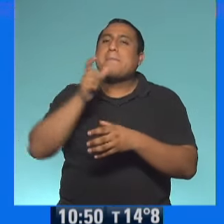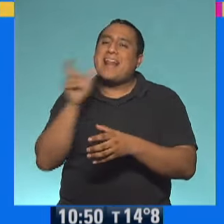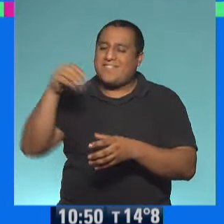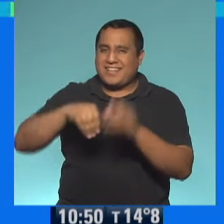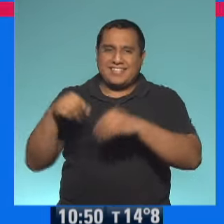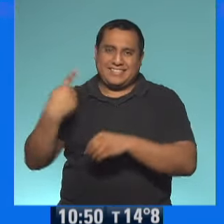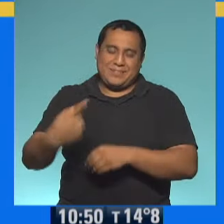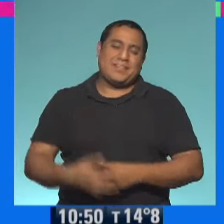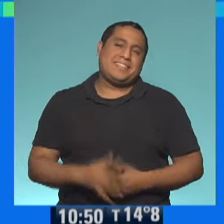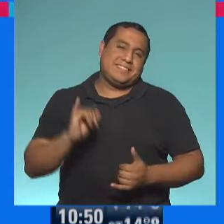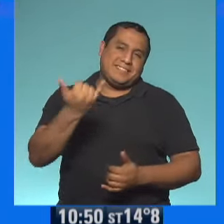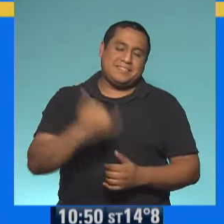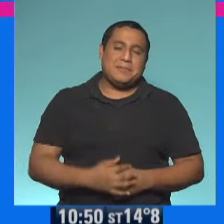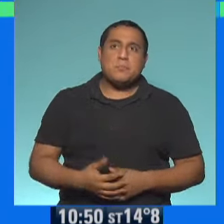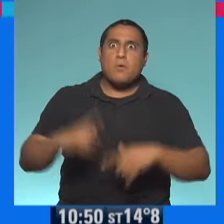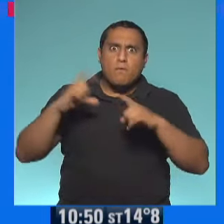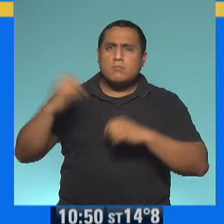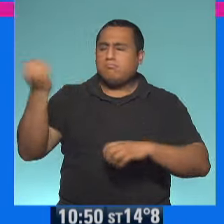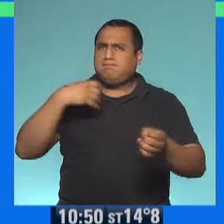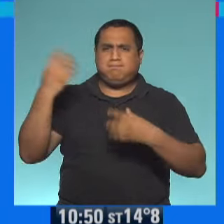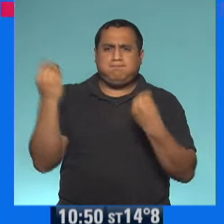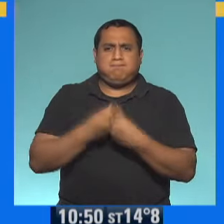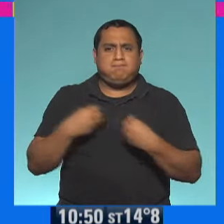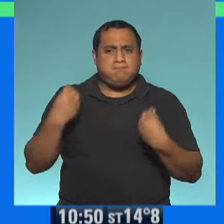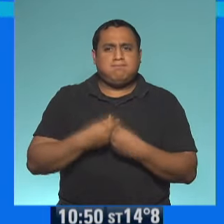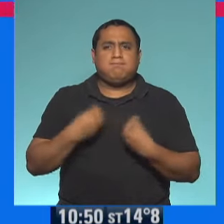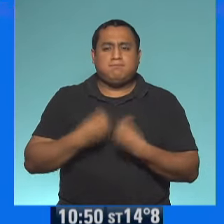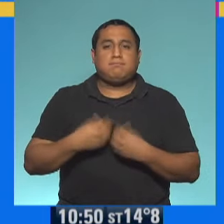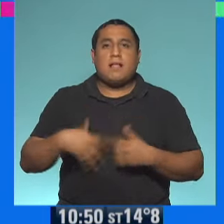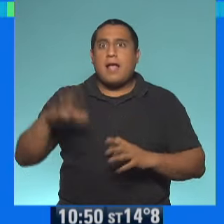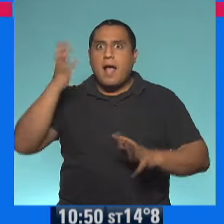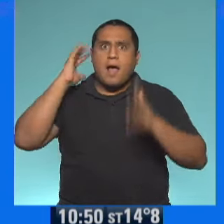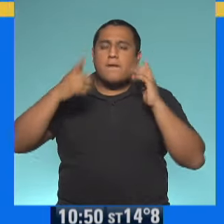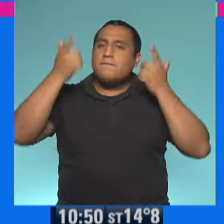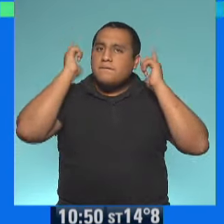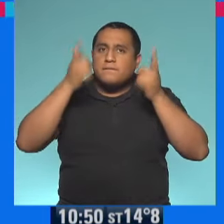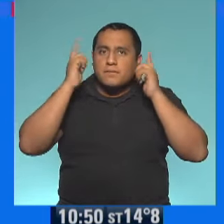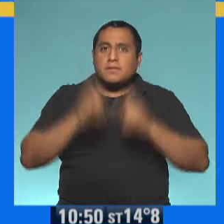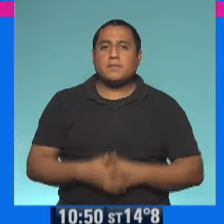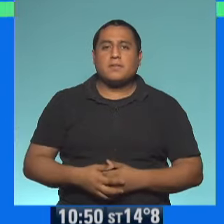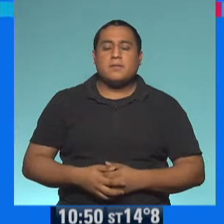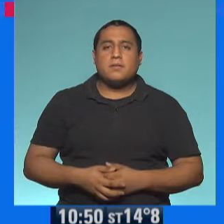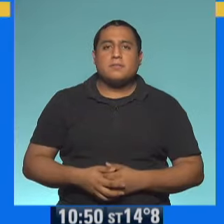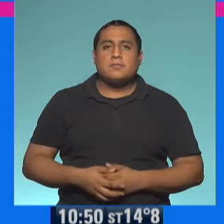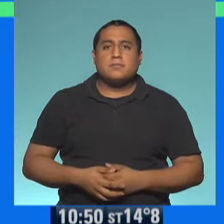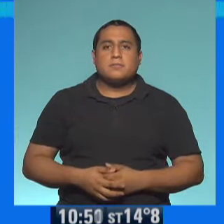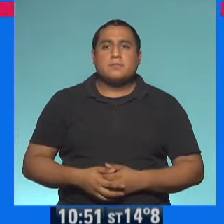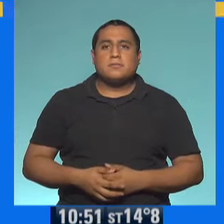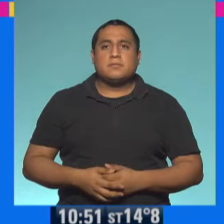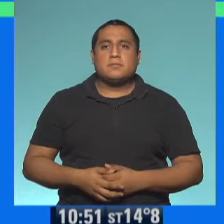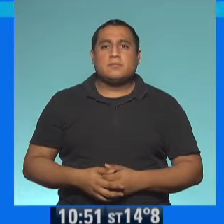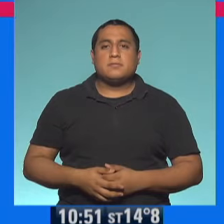sí. ¡Cuántas fotos! El carnaval entonces es muy divertido. Tenemos entonces carnaval todos los... Carnaval del